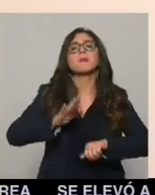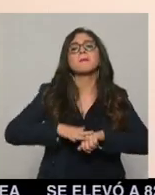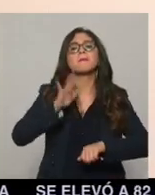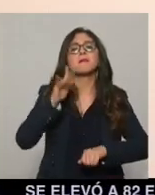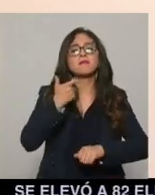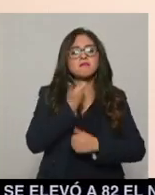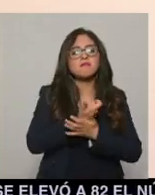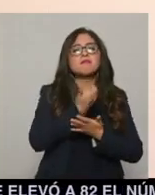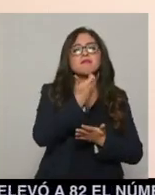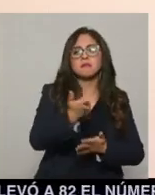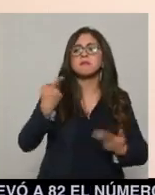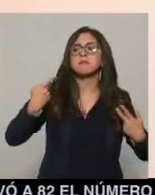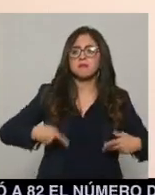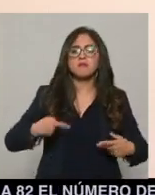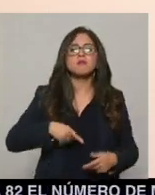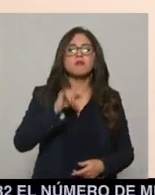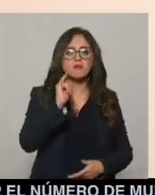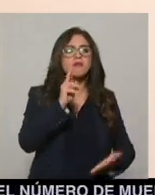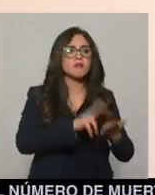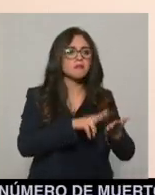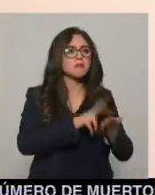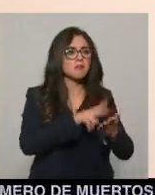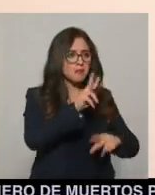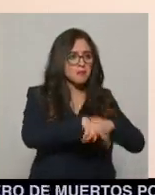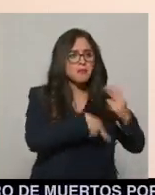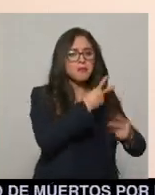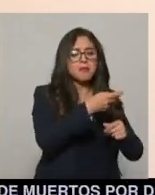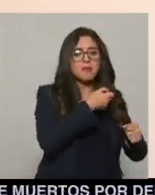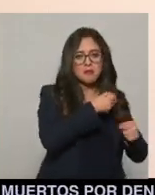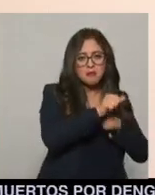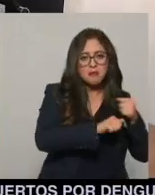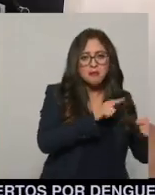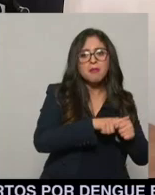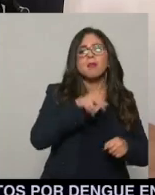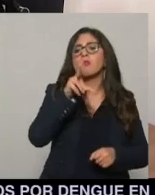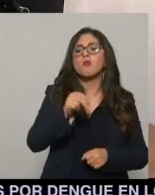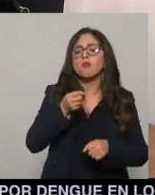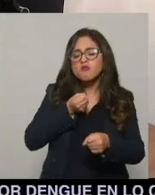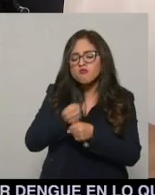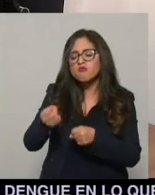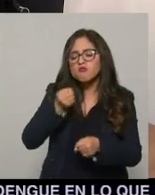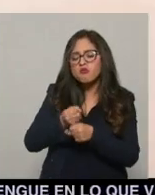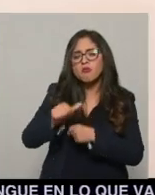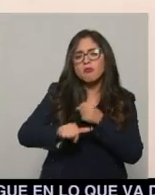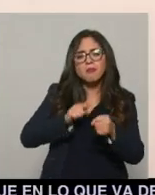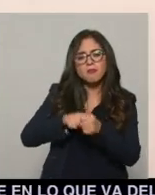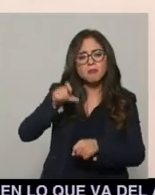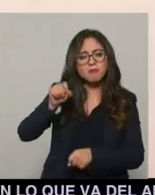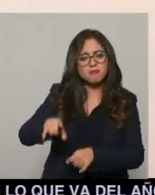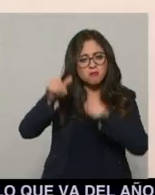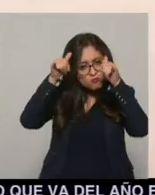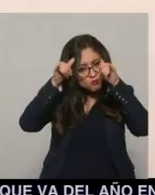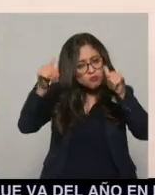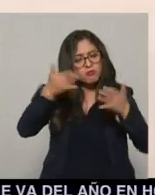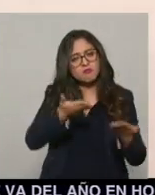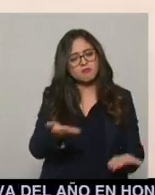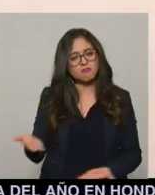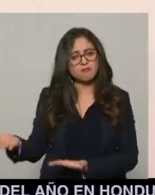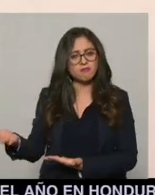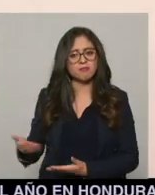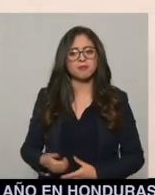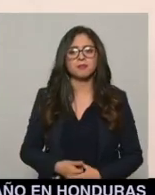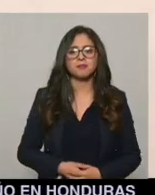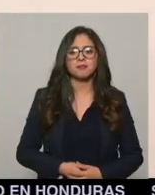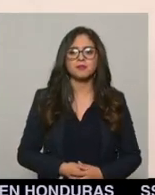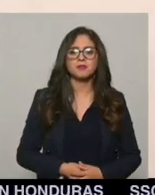gente dispuesta a asistir a ellos que a eventos donde se tortura hasta la muerte de un animal, como las corridas de toros. Y además, otra de las cosas, en estas actividades